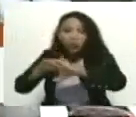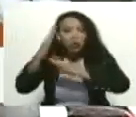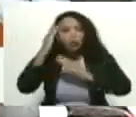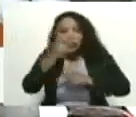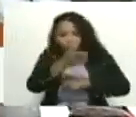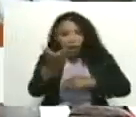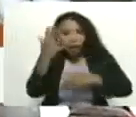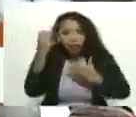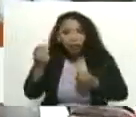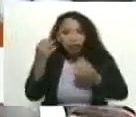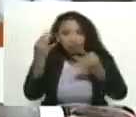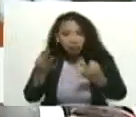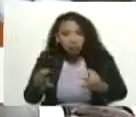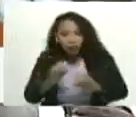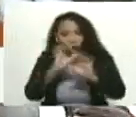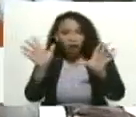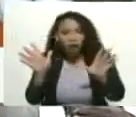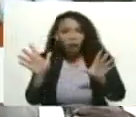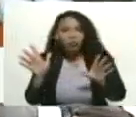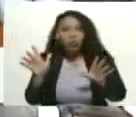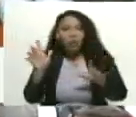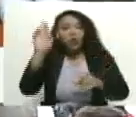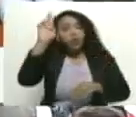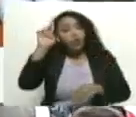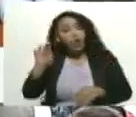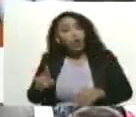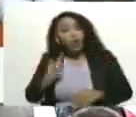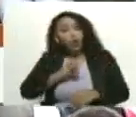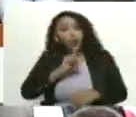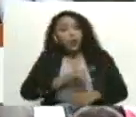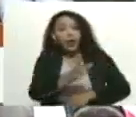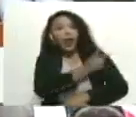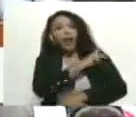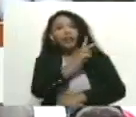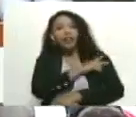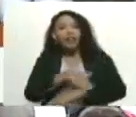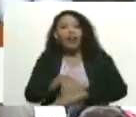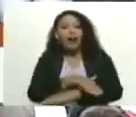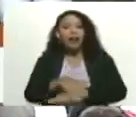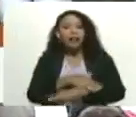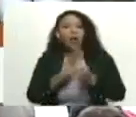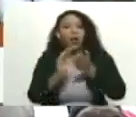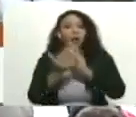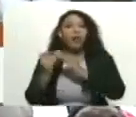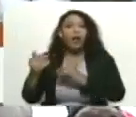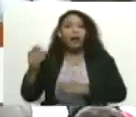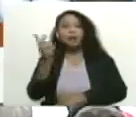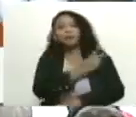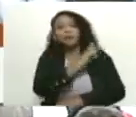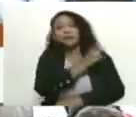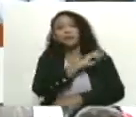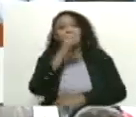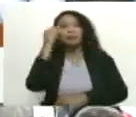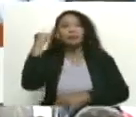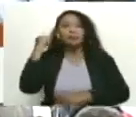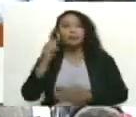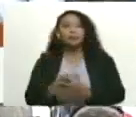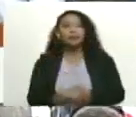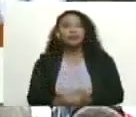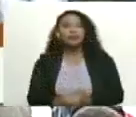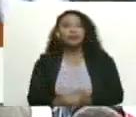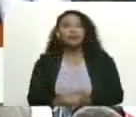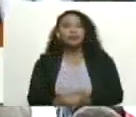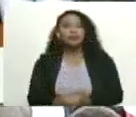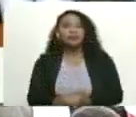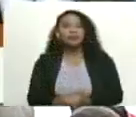nosotros nos reunimos cada lunes, los jefes de calle, los jefes de comunidad, las jefes de calle, las jefes de comunidad,